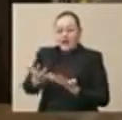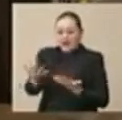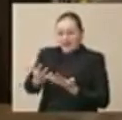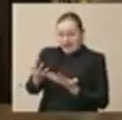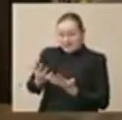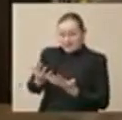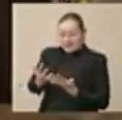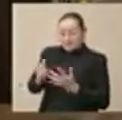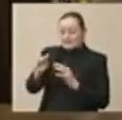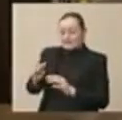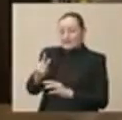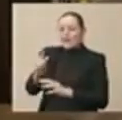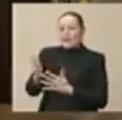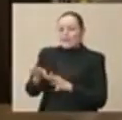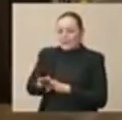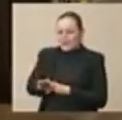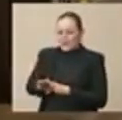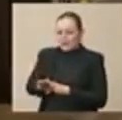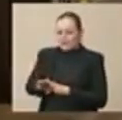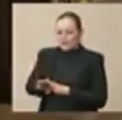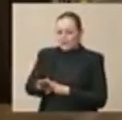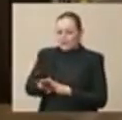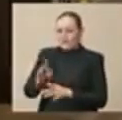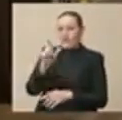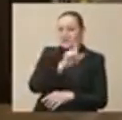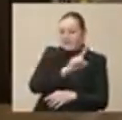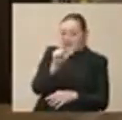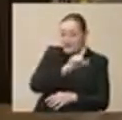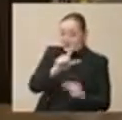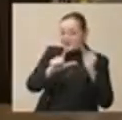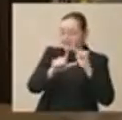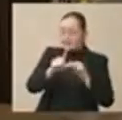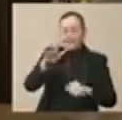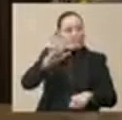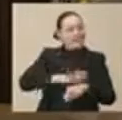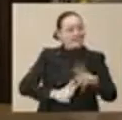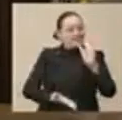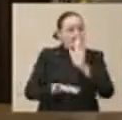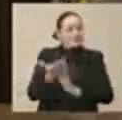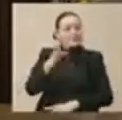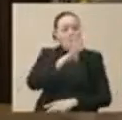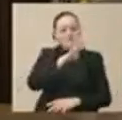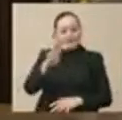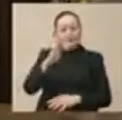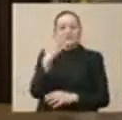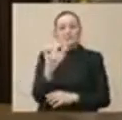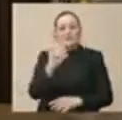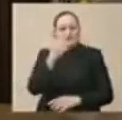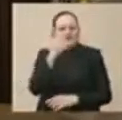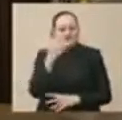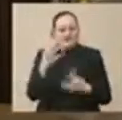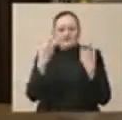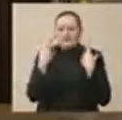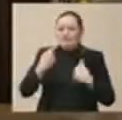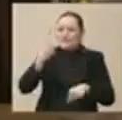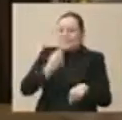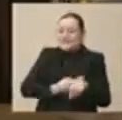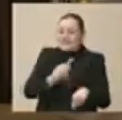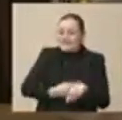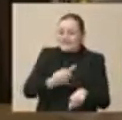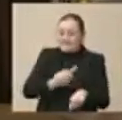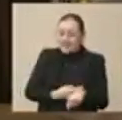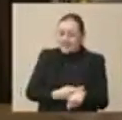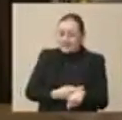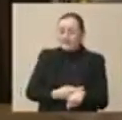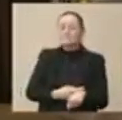lo que se ha registrado en los otros tres loreto encabeza el número de contagios con 457 casos